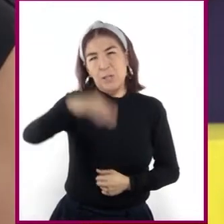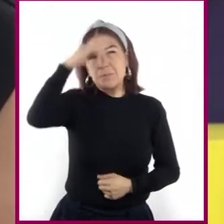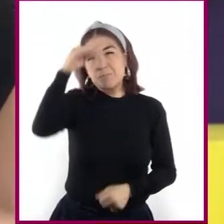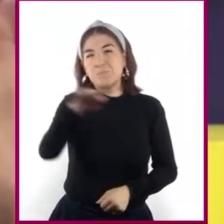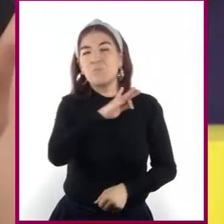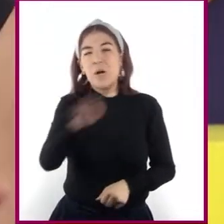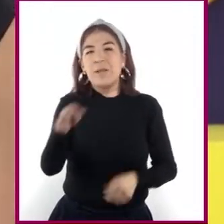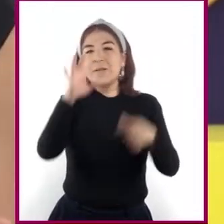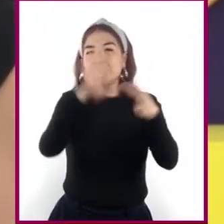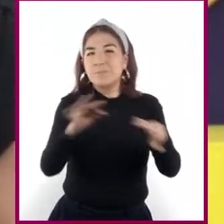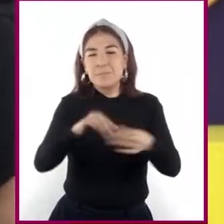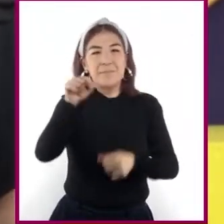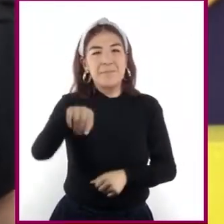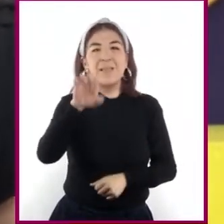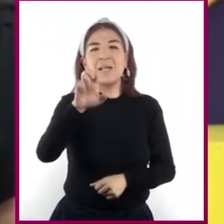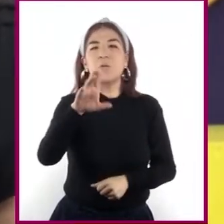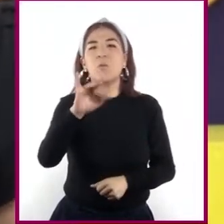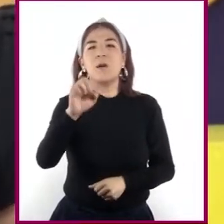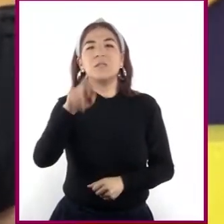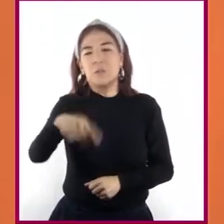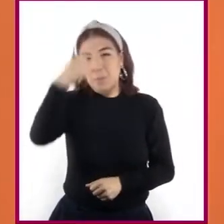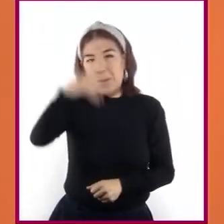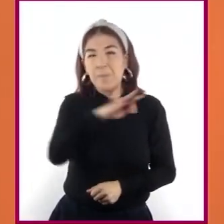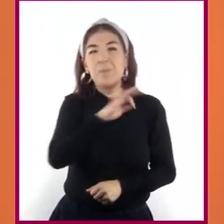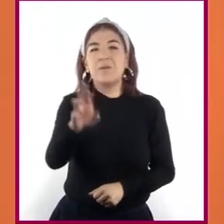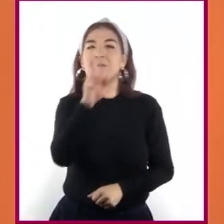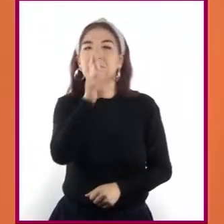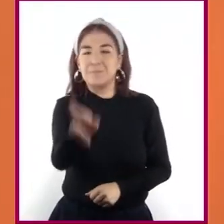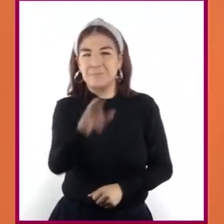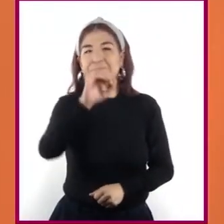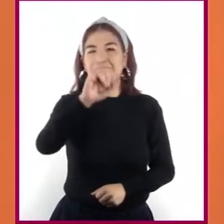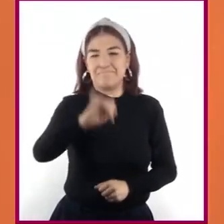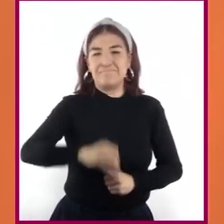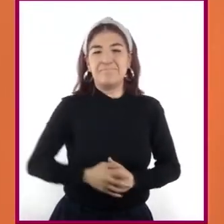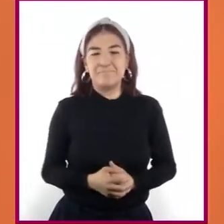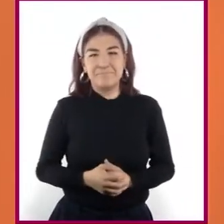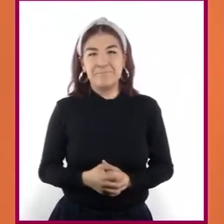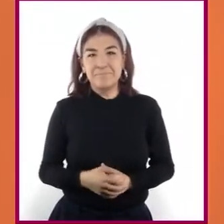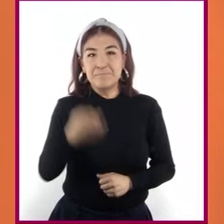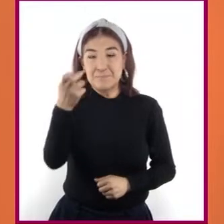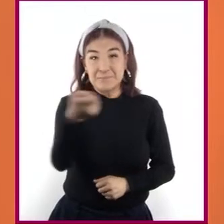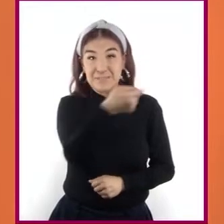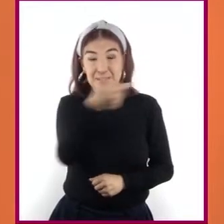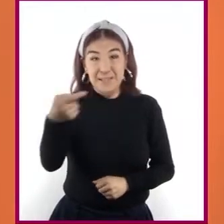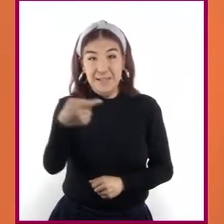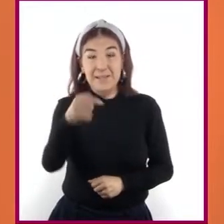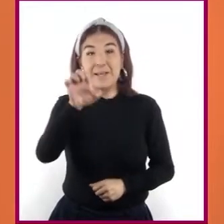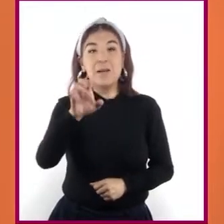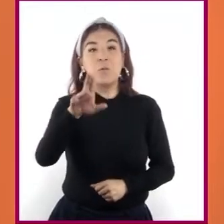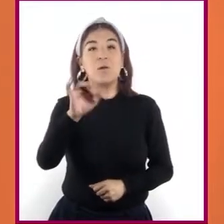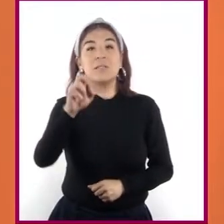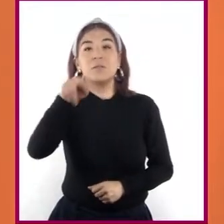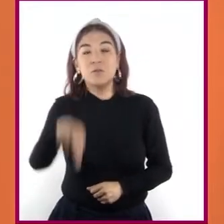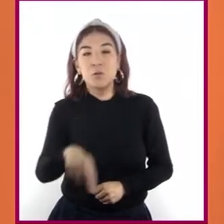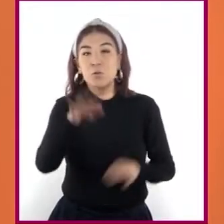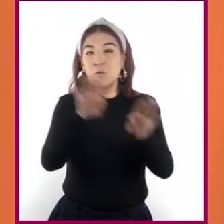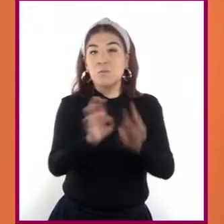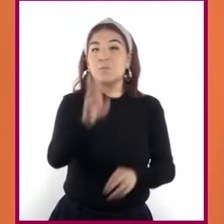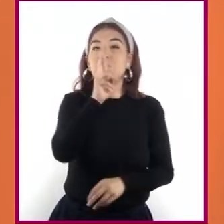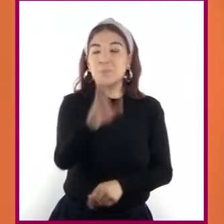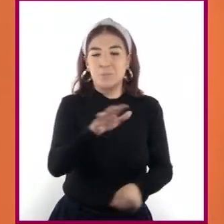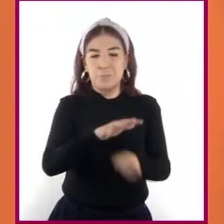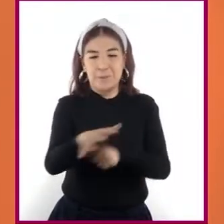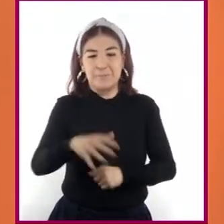podemos plantear una ecuación para encontrar la respuesta. Efectivamente, la ecuación que permite obtener la respuesta